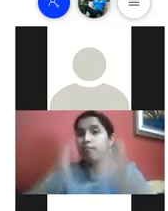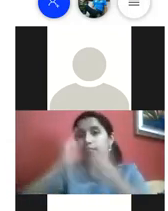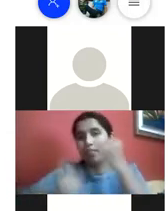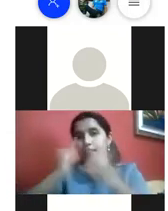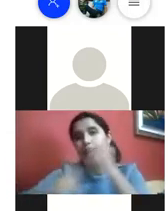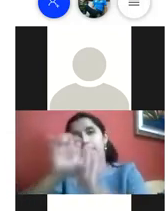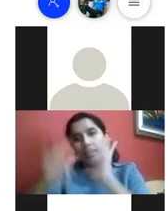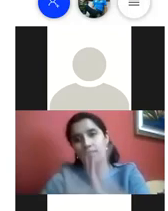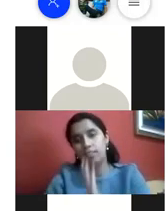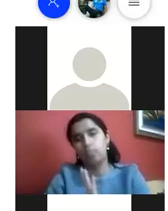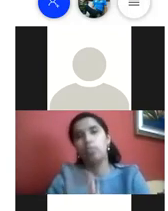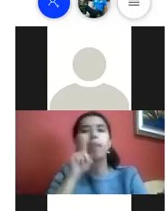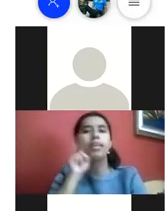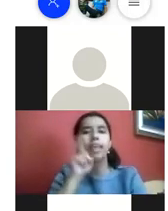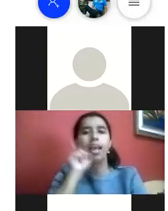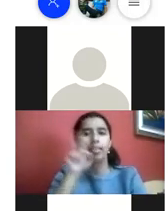final.